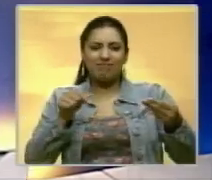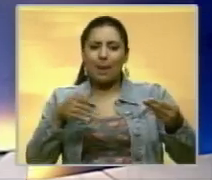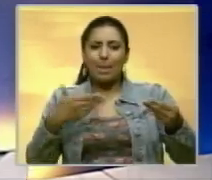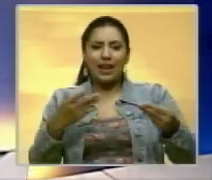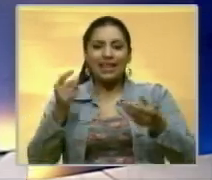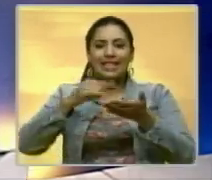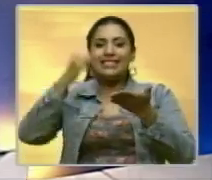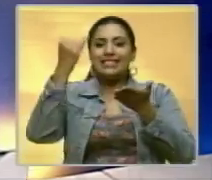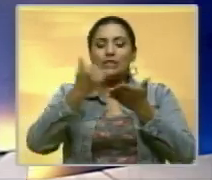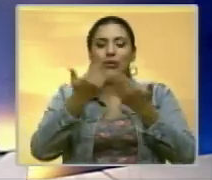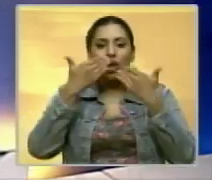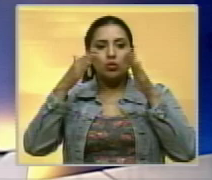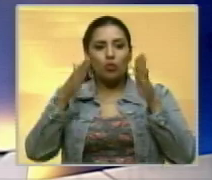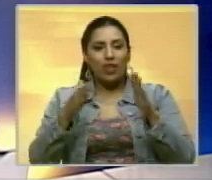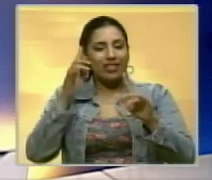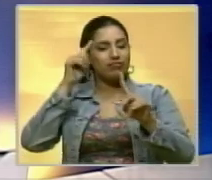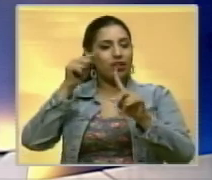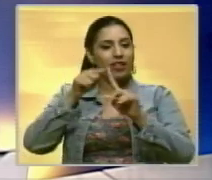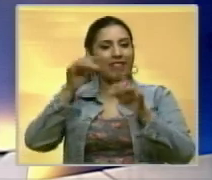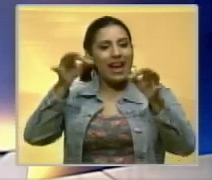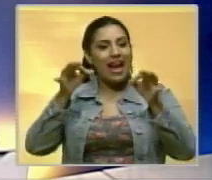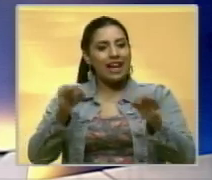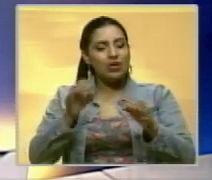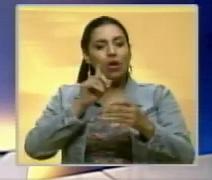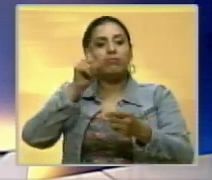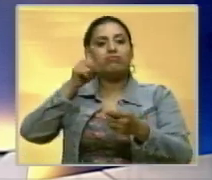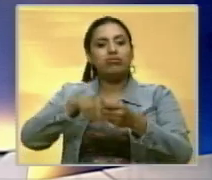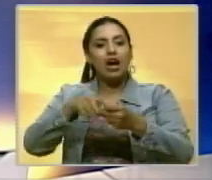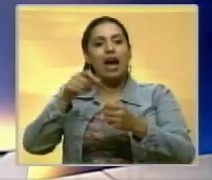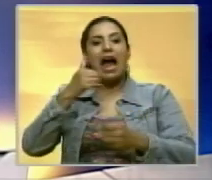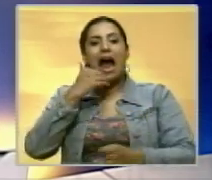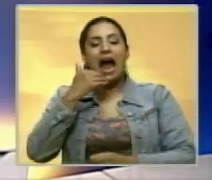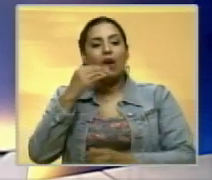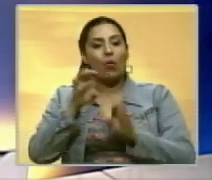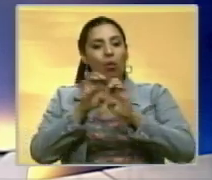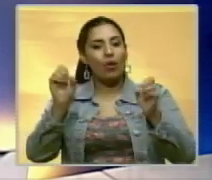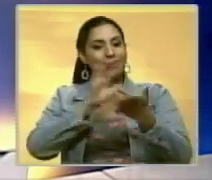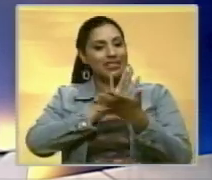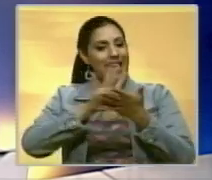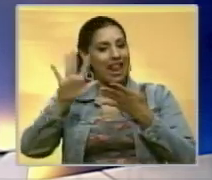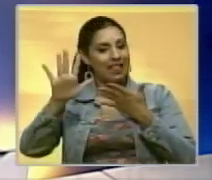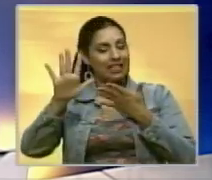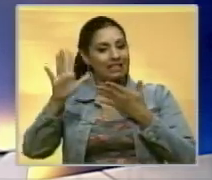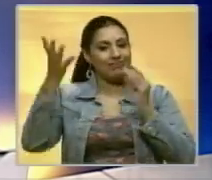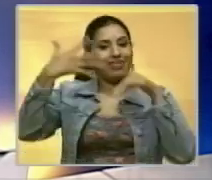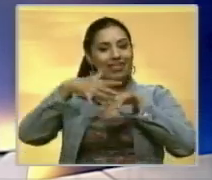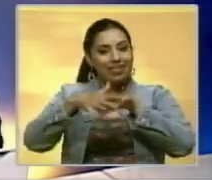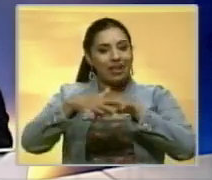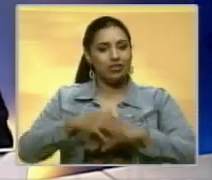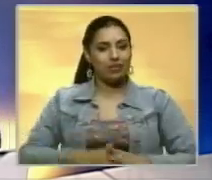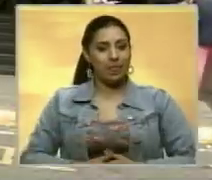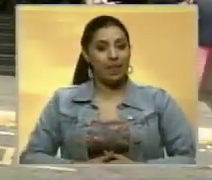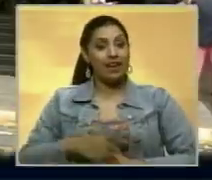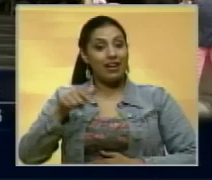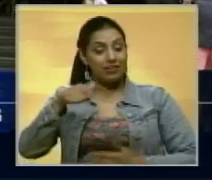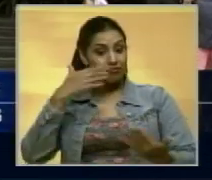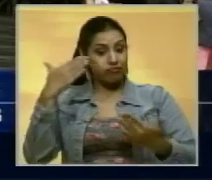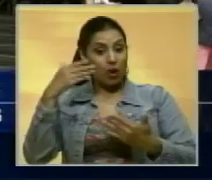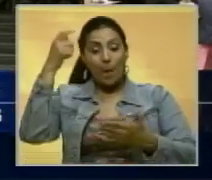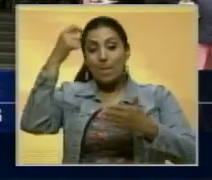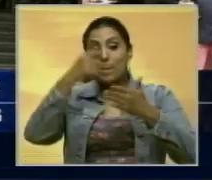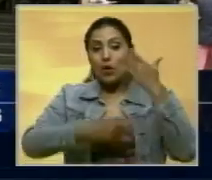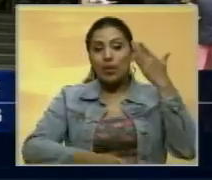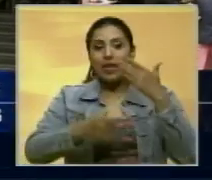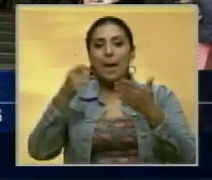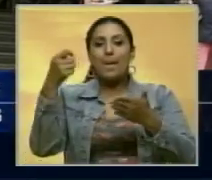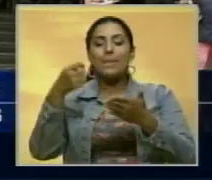para la inscripción de estudiantes con la finalidad de garantizar el acceso a una educación gratuita, inclusiva y de calidad. Esta medida prohíbe la